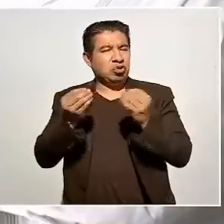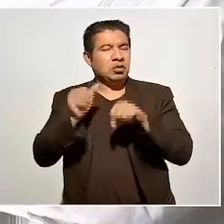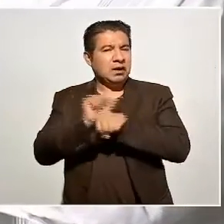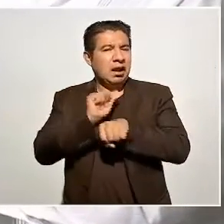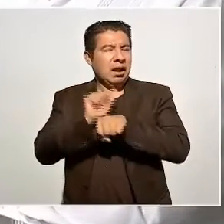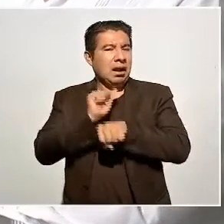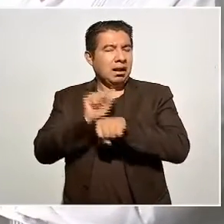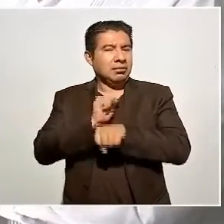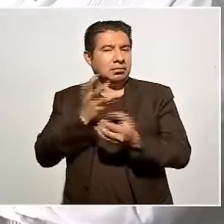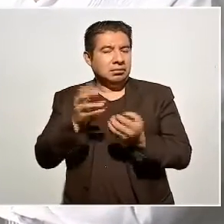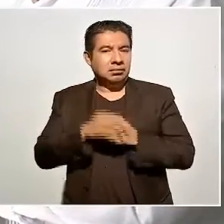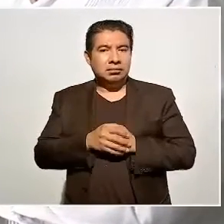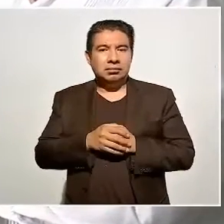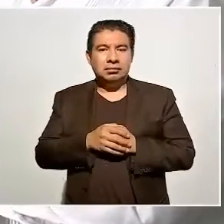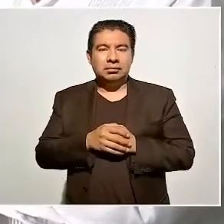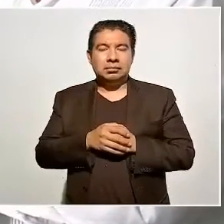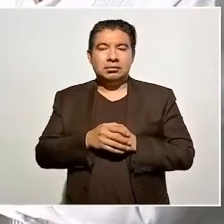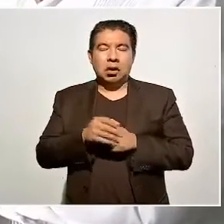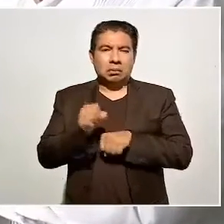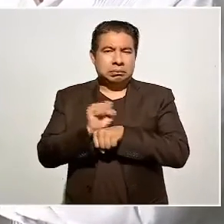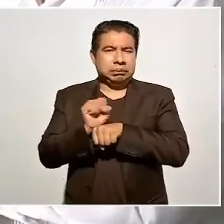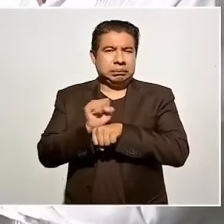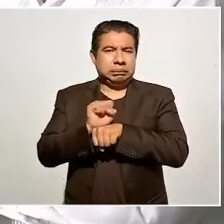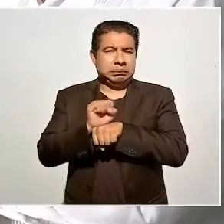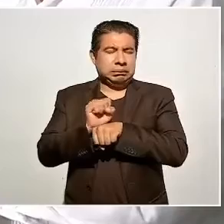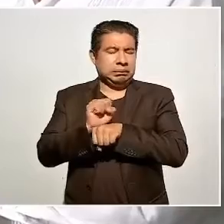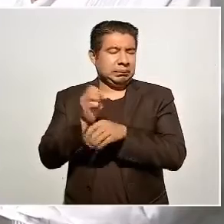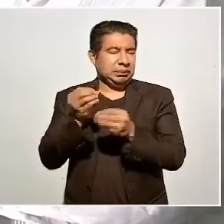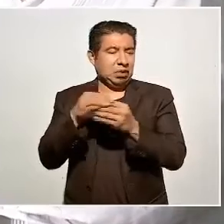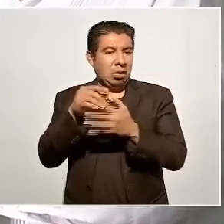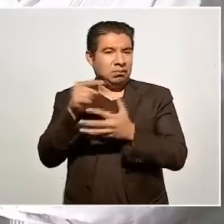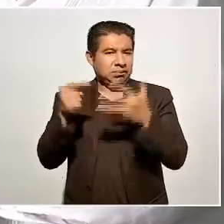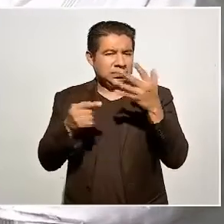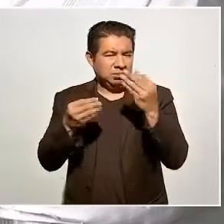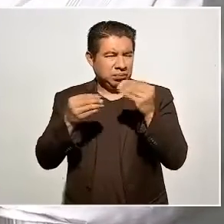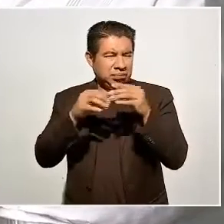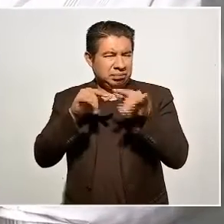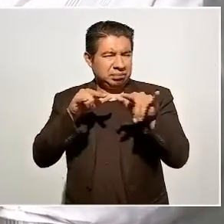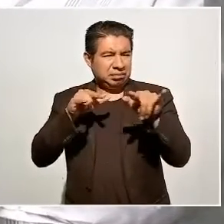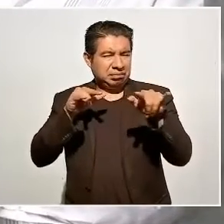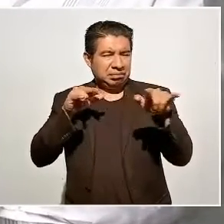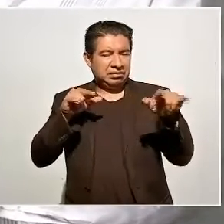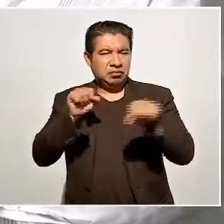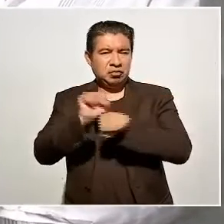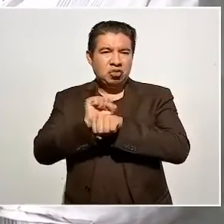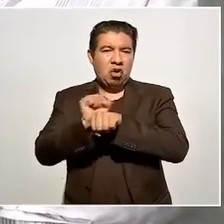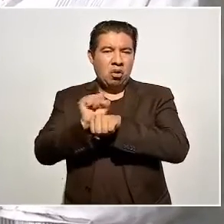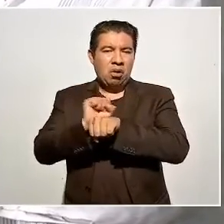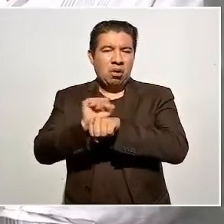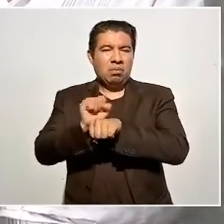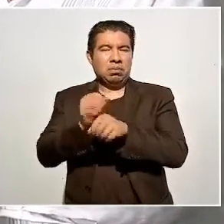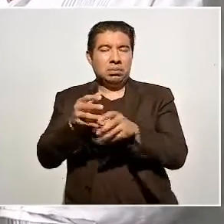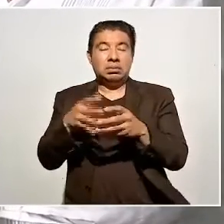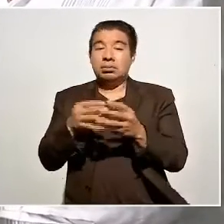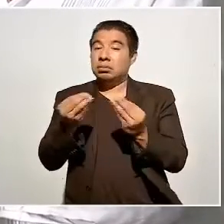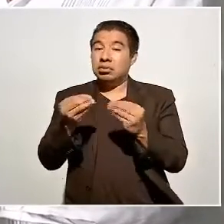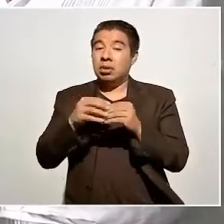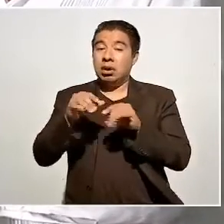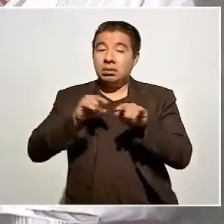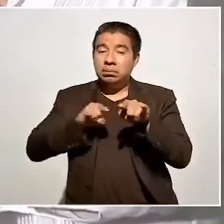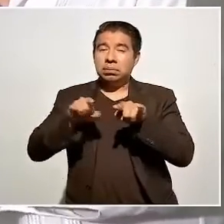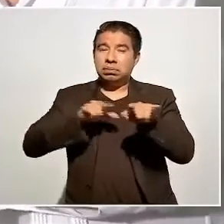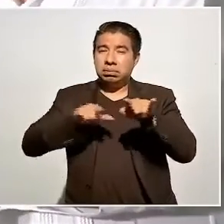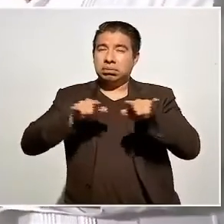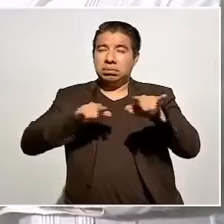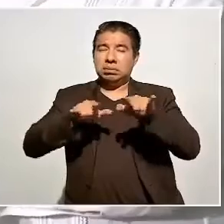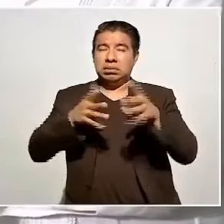cada vez hay más automóviles y la misma superficie de rodamiento,